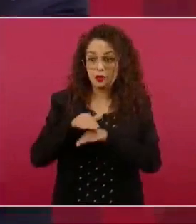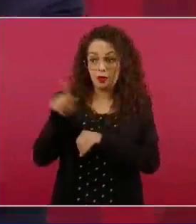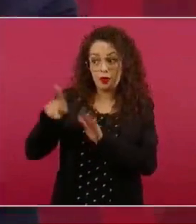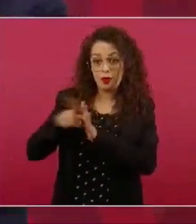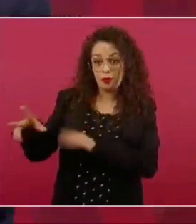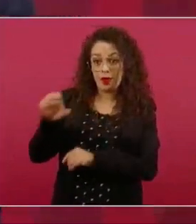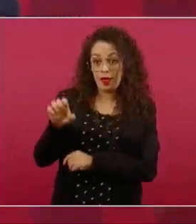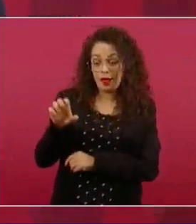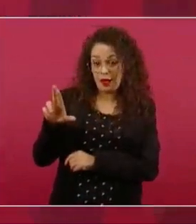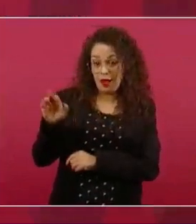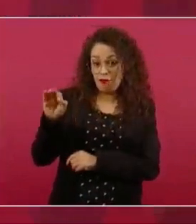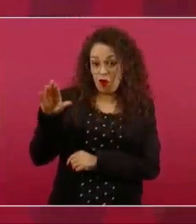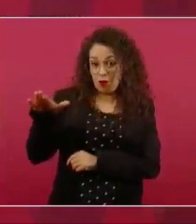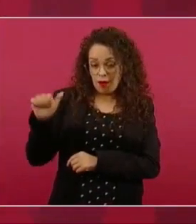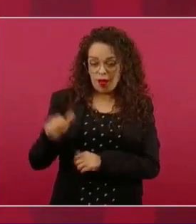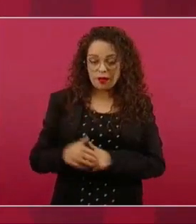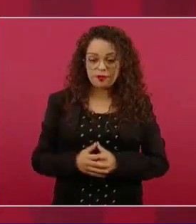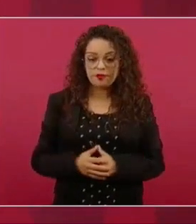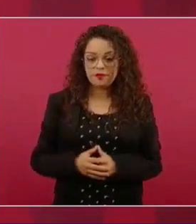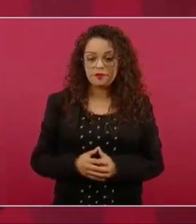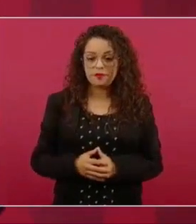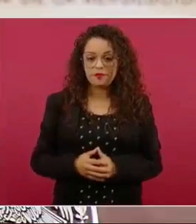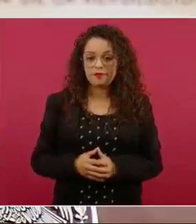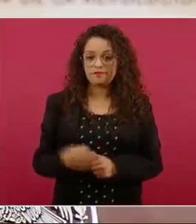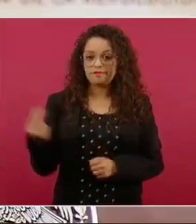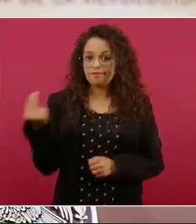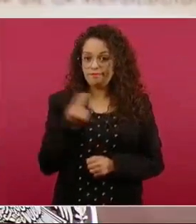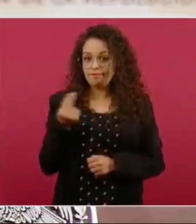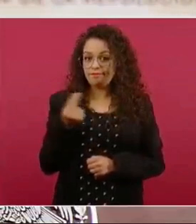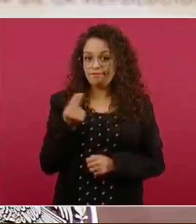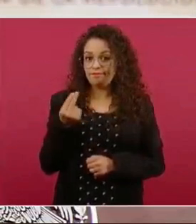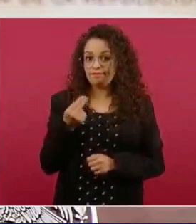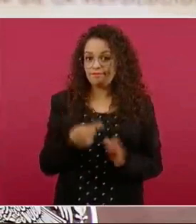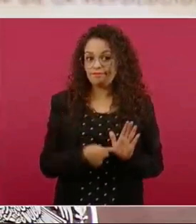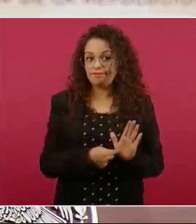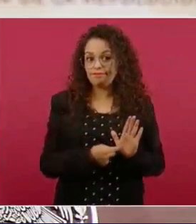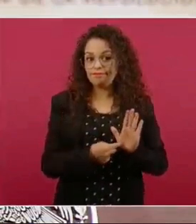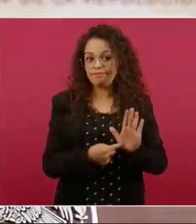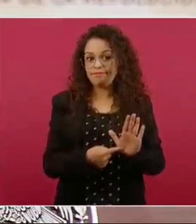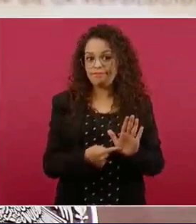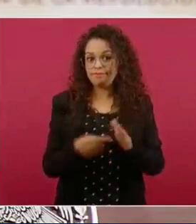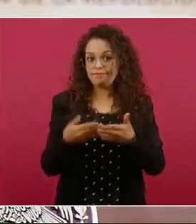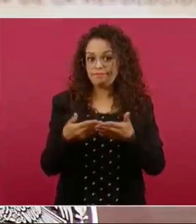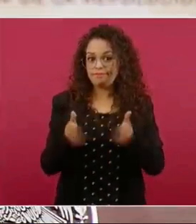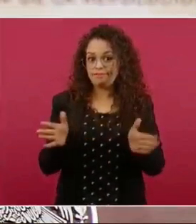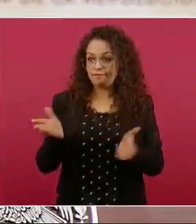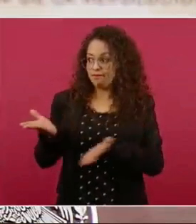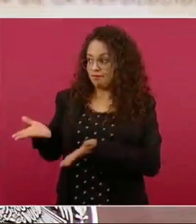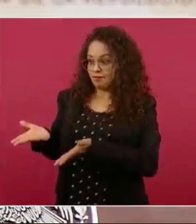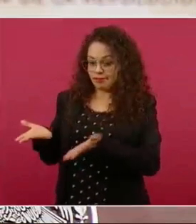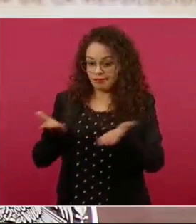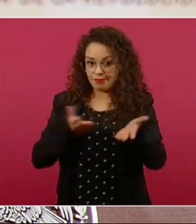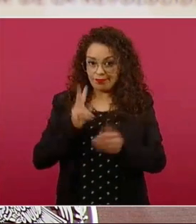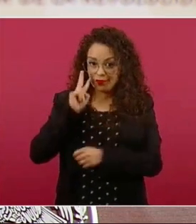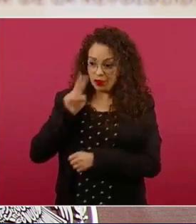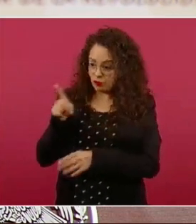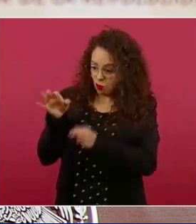que queden al descubierto, al desnudo,